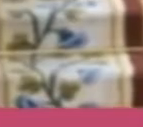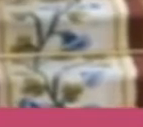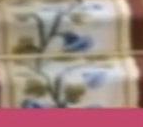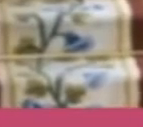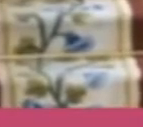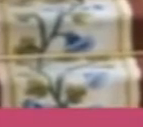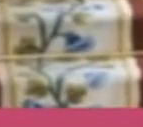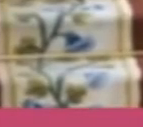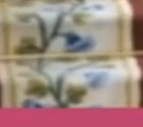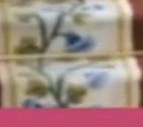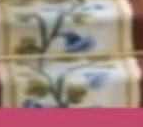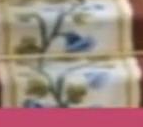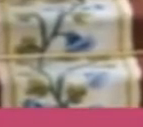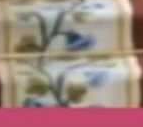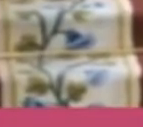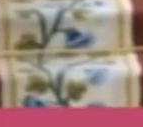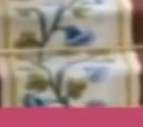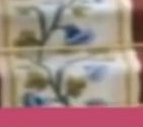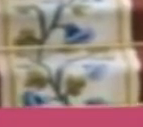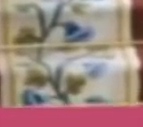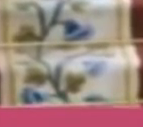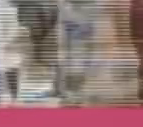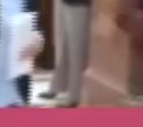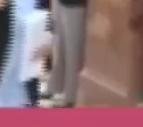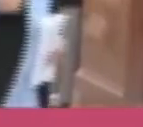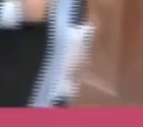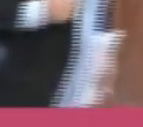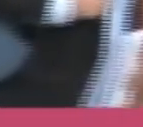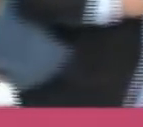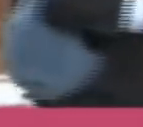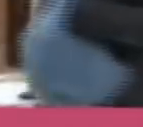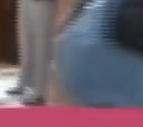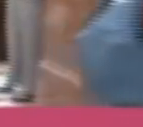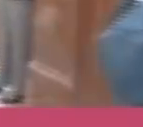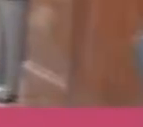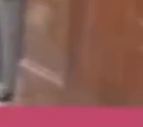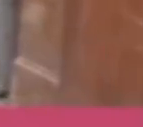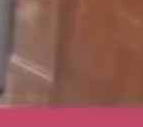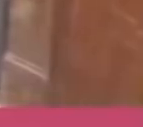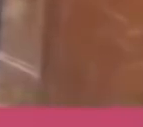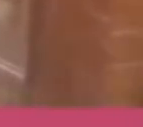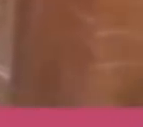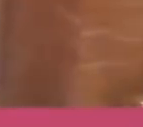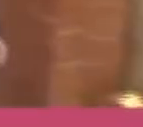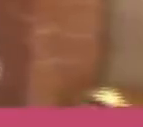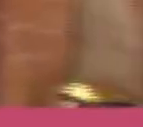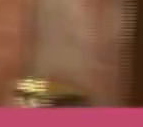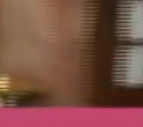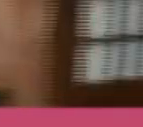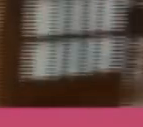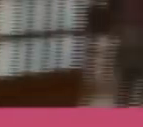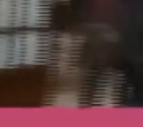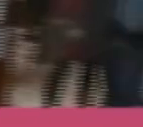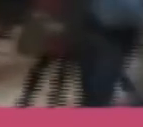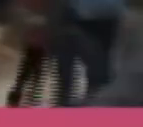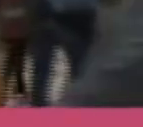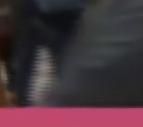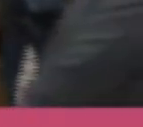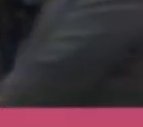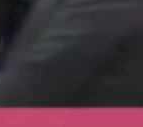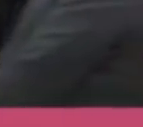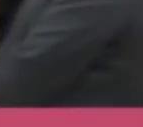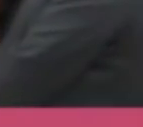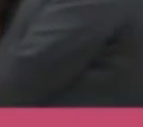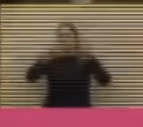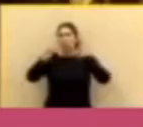Popular es constituir o generar una especie de esperanza de que una nueva mayoría parlamentaria de los tres partidos,